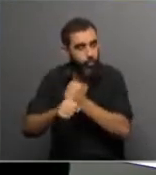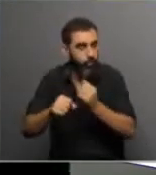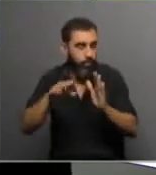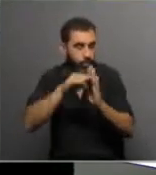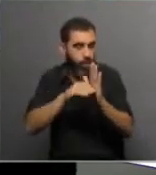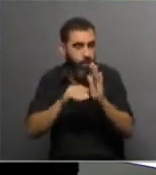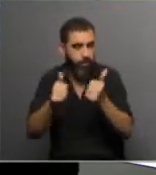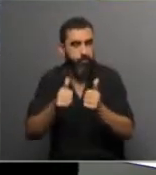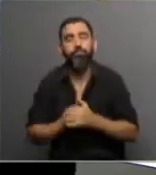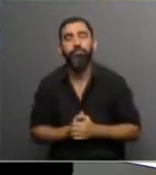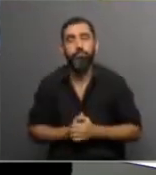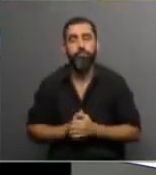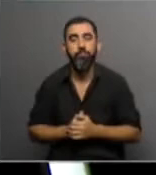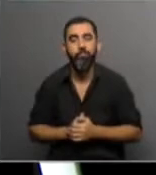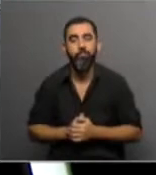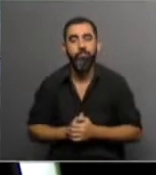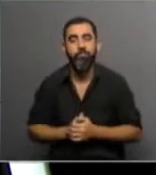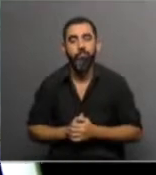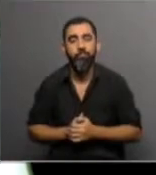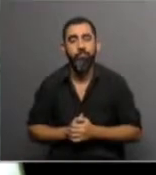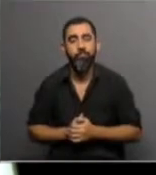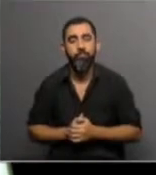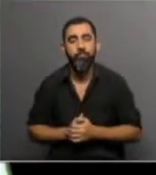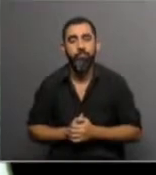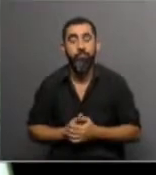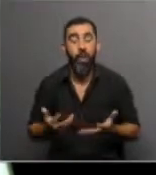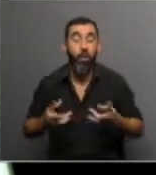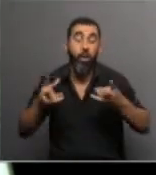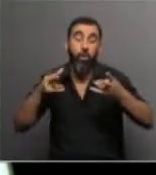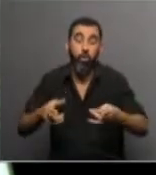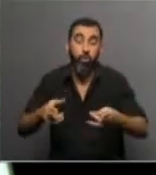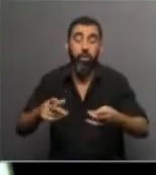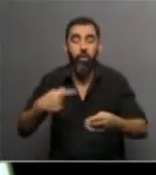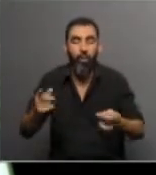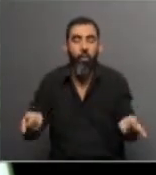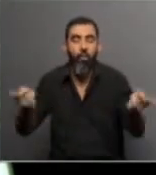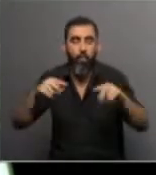con ustedes. Muchas gracias, Adriana. Hasta pronto. Gracias. Chao. Hacemos una pausa y